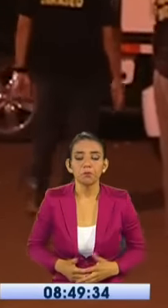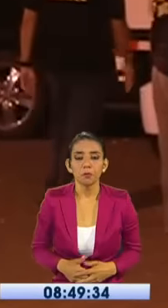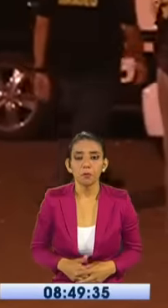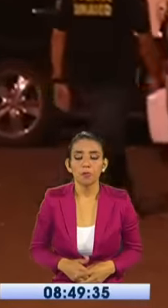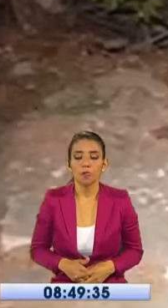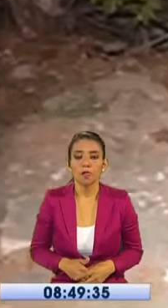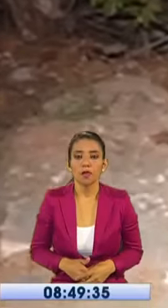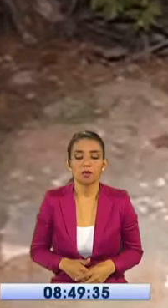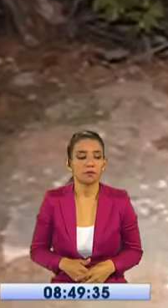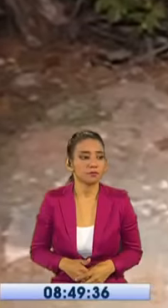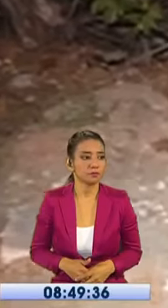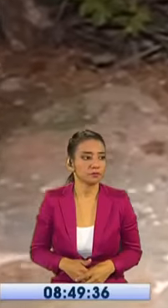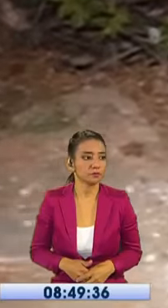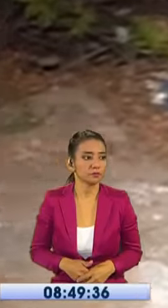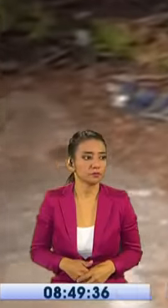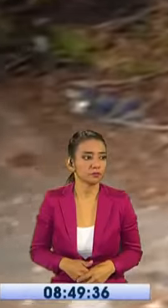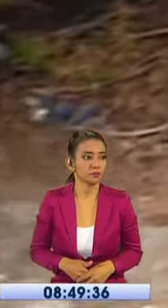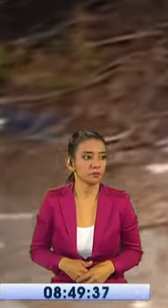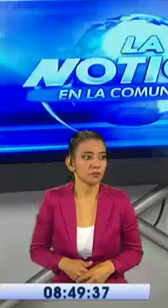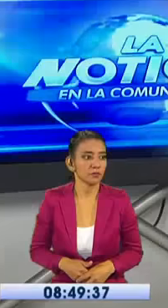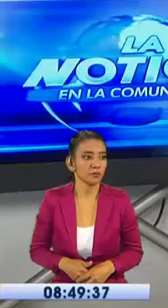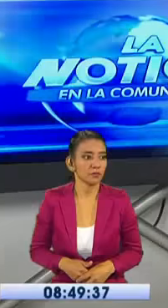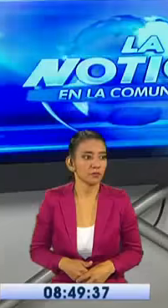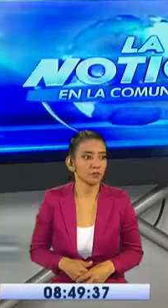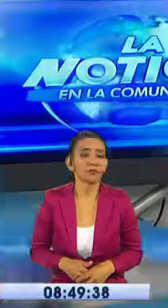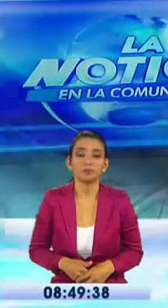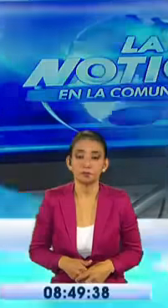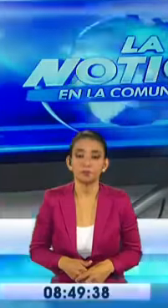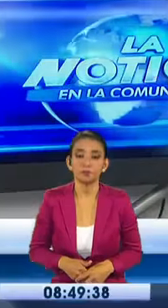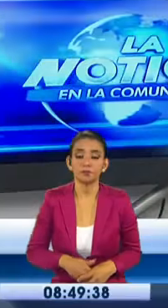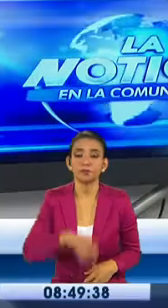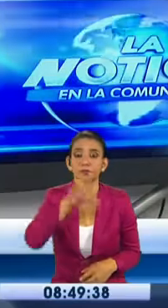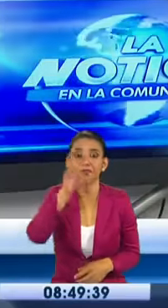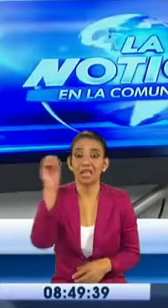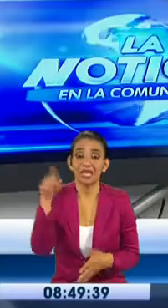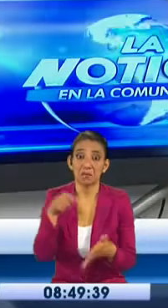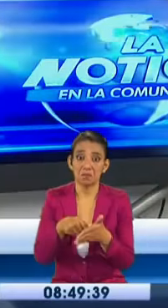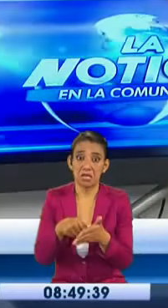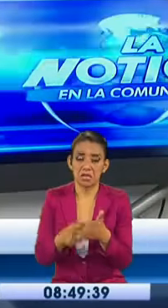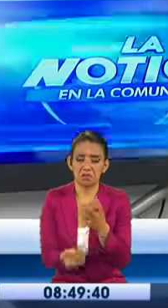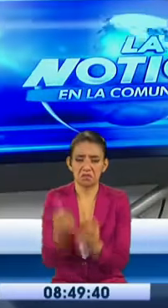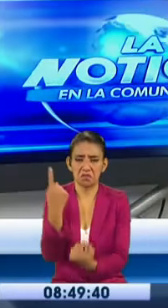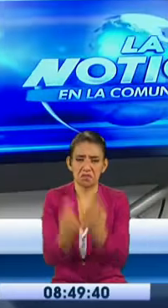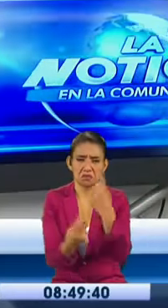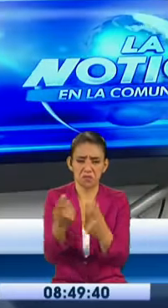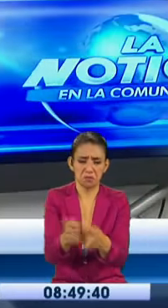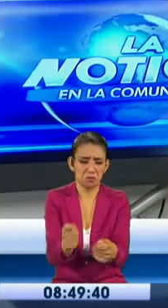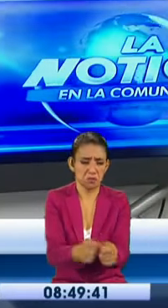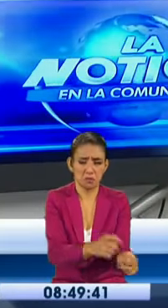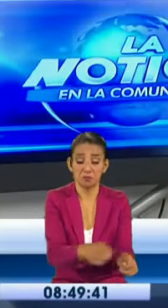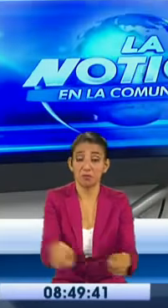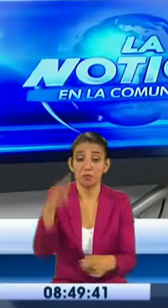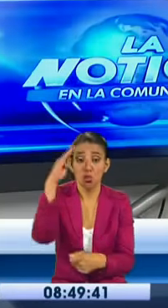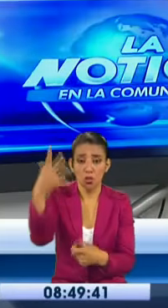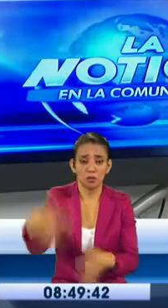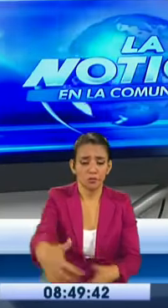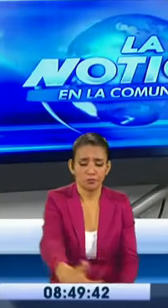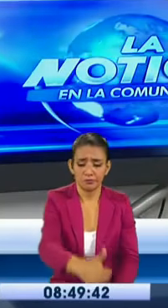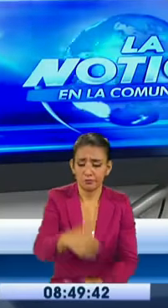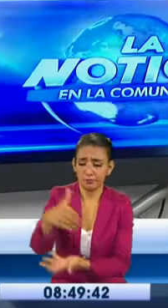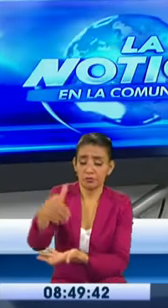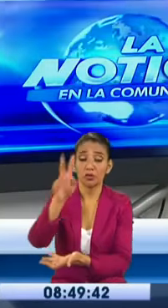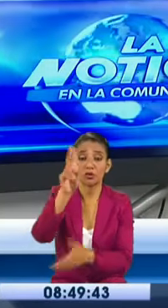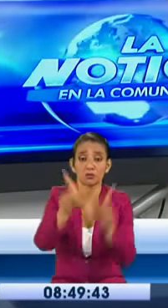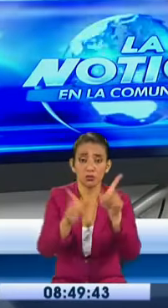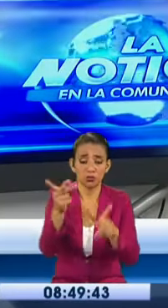informó Ítalo Ruiz. Más de 30.000 camaretas fueron decomisadas por la policía. Dos personas quedaron detenidas para